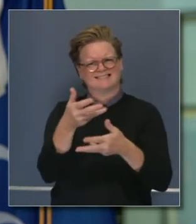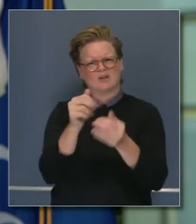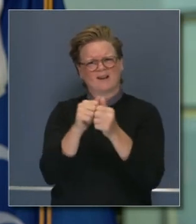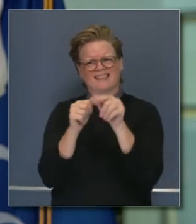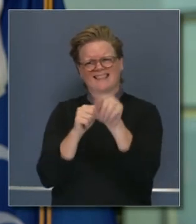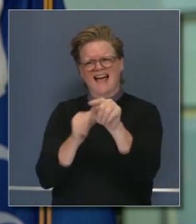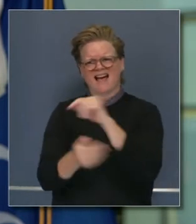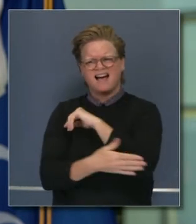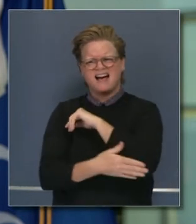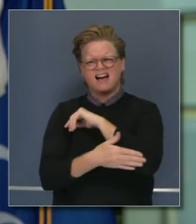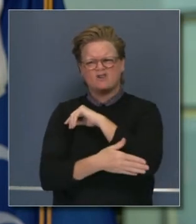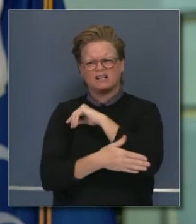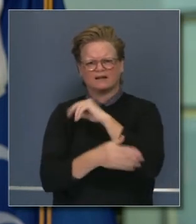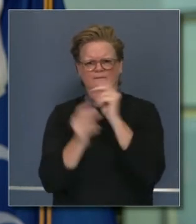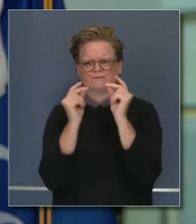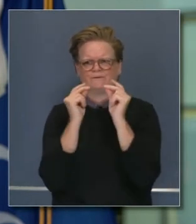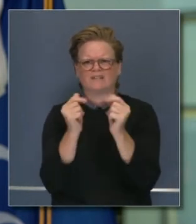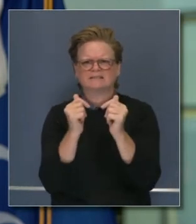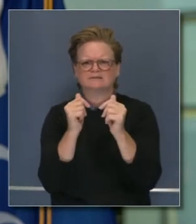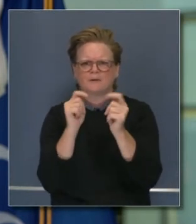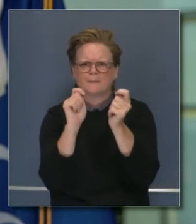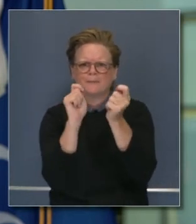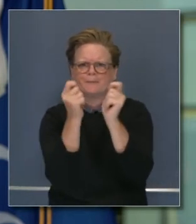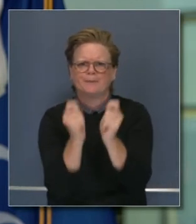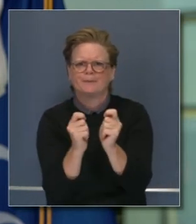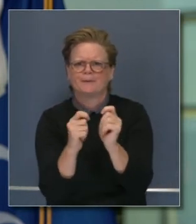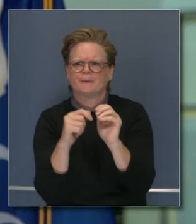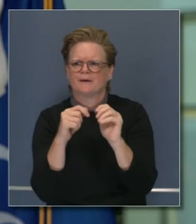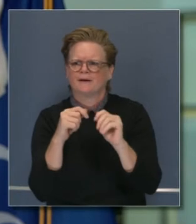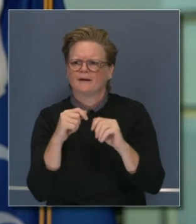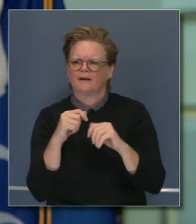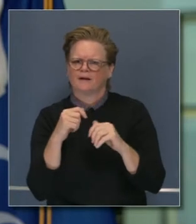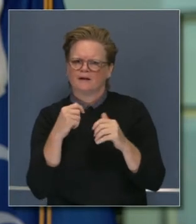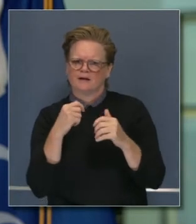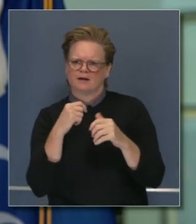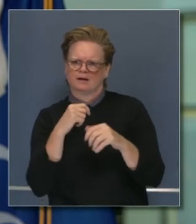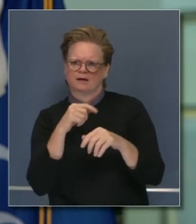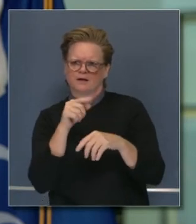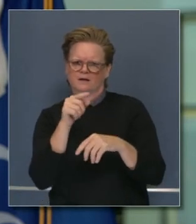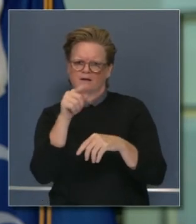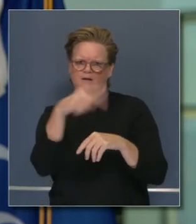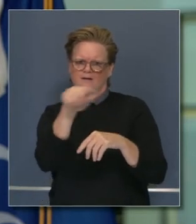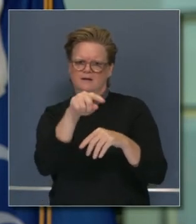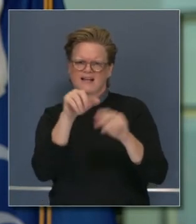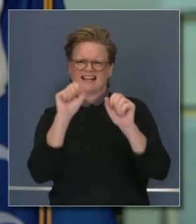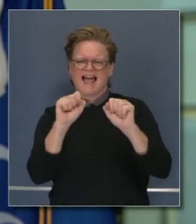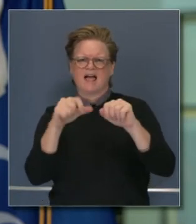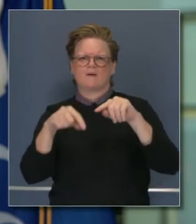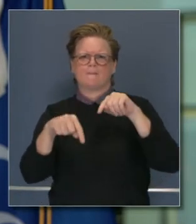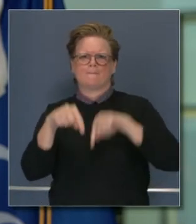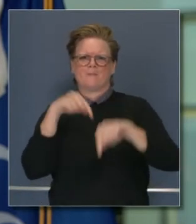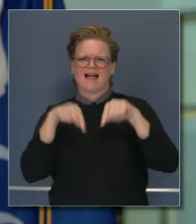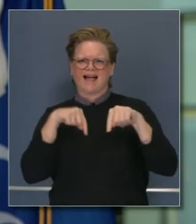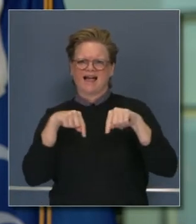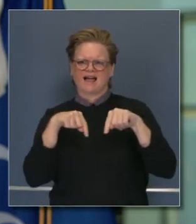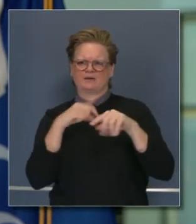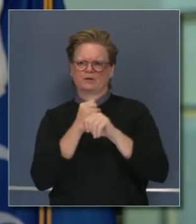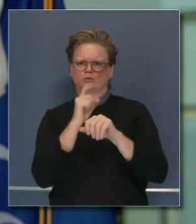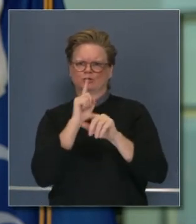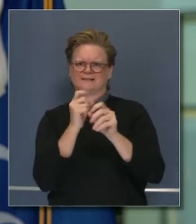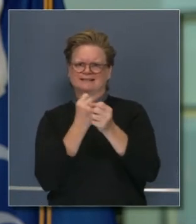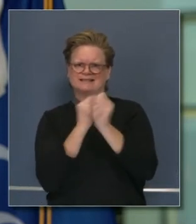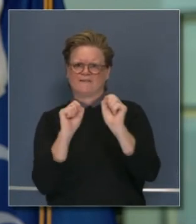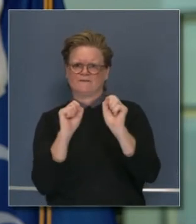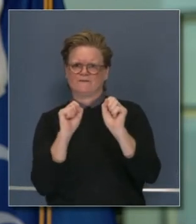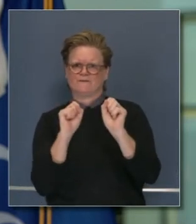esos condados para hacer cambios más inmediatos y pausar, y tal vez incluso tomar un paso hacia atrás. Así que estamos confiados